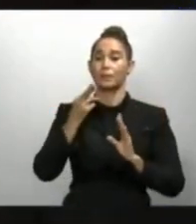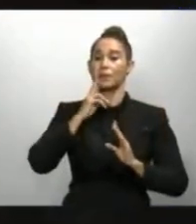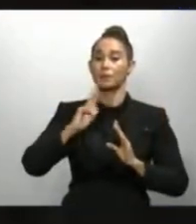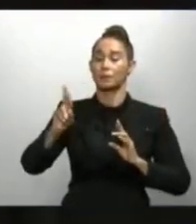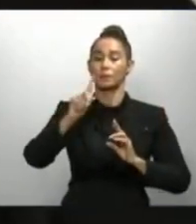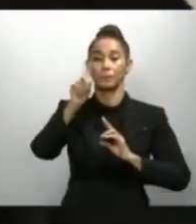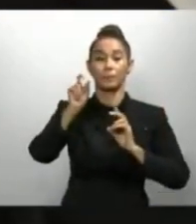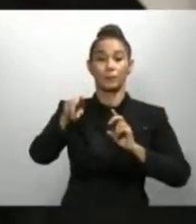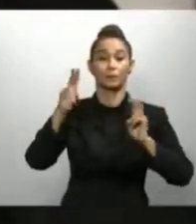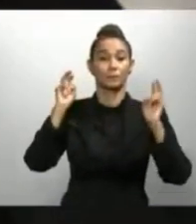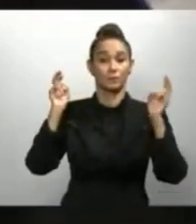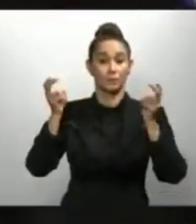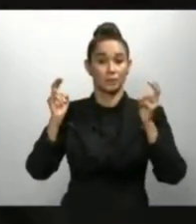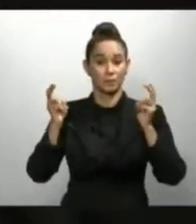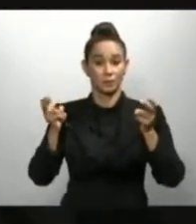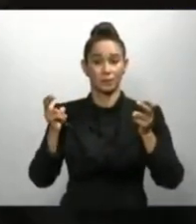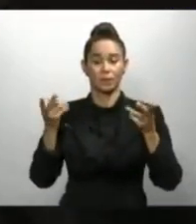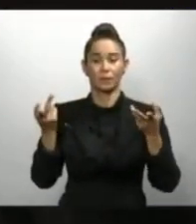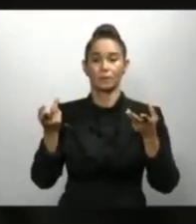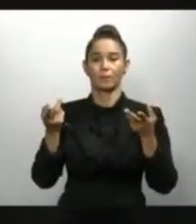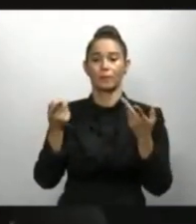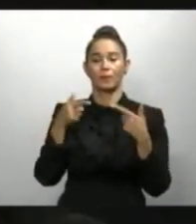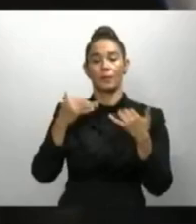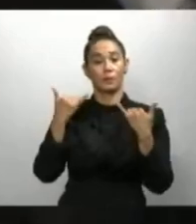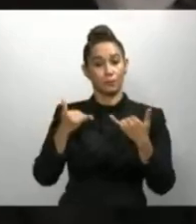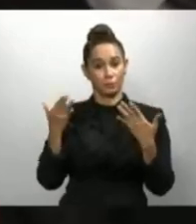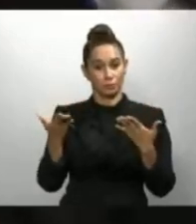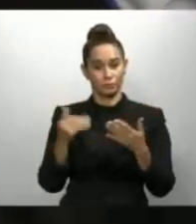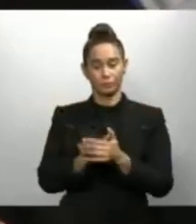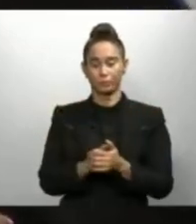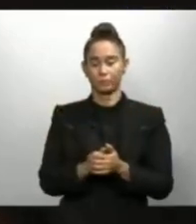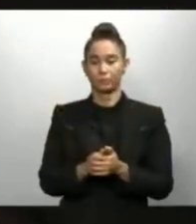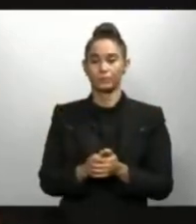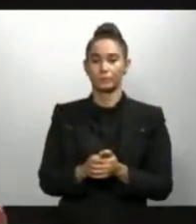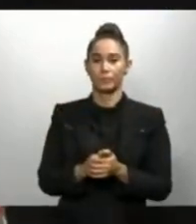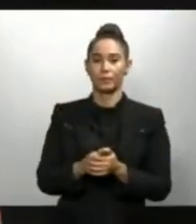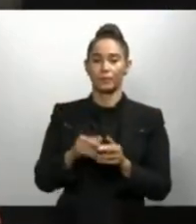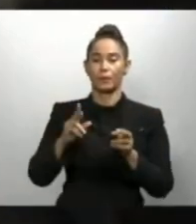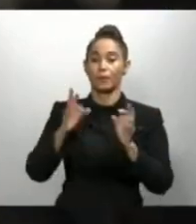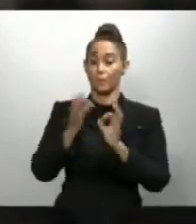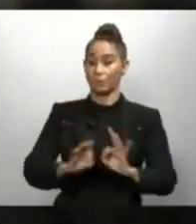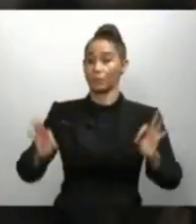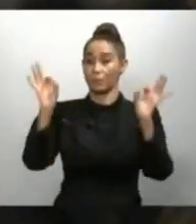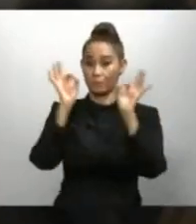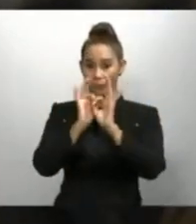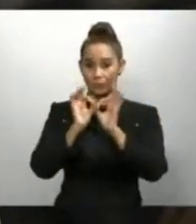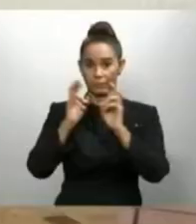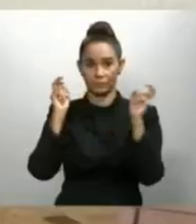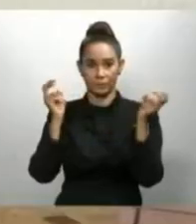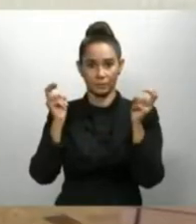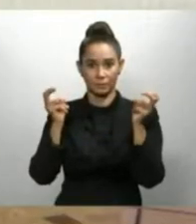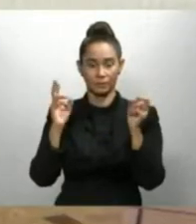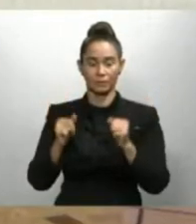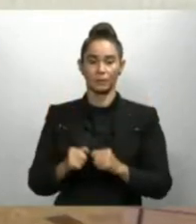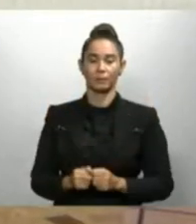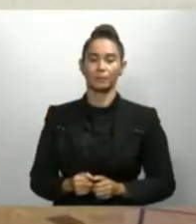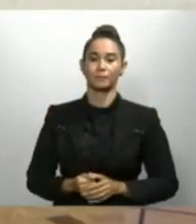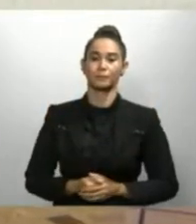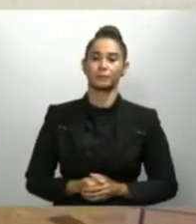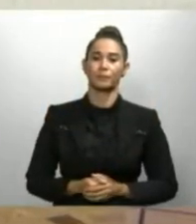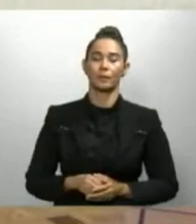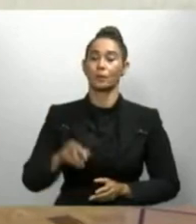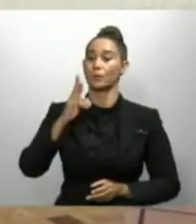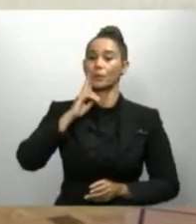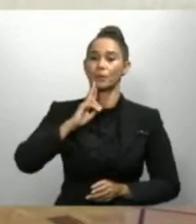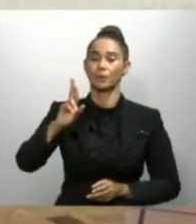solo preguntas del tema que estamos tratando. Por la relevancia y la importancia del tema, es lo único